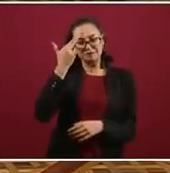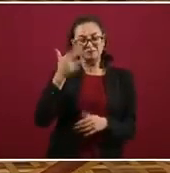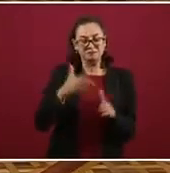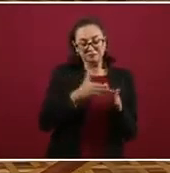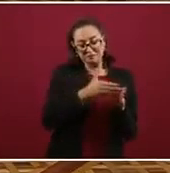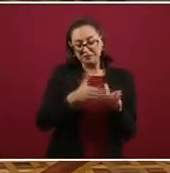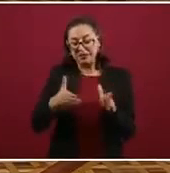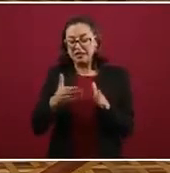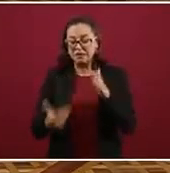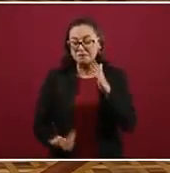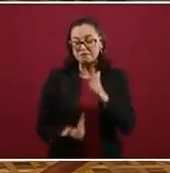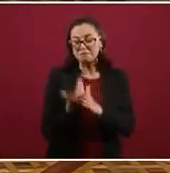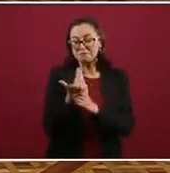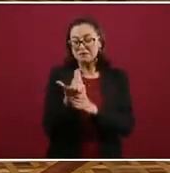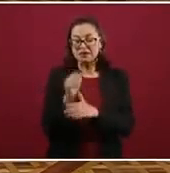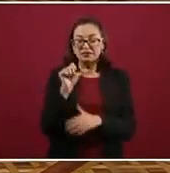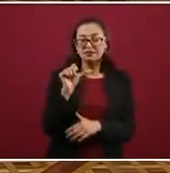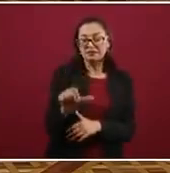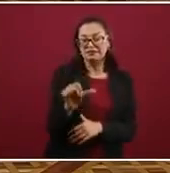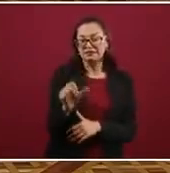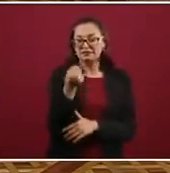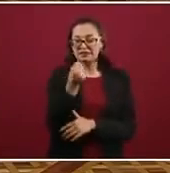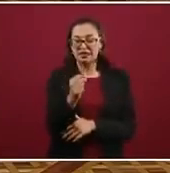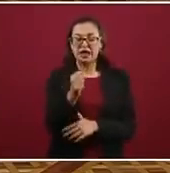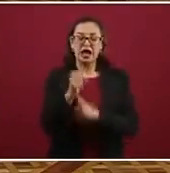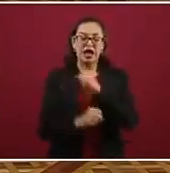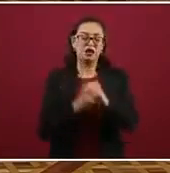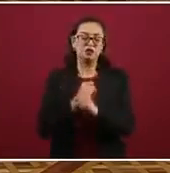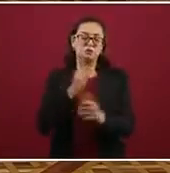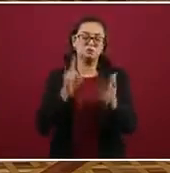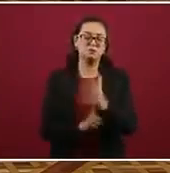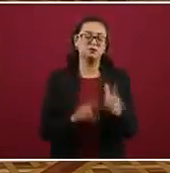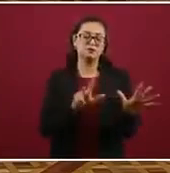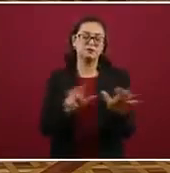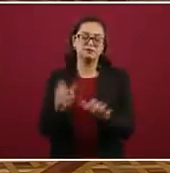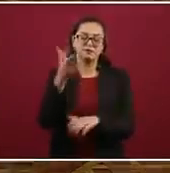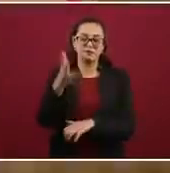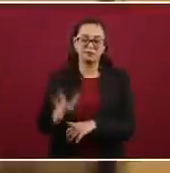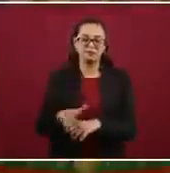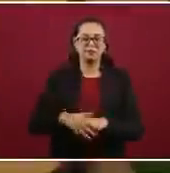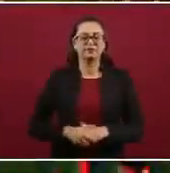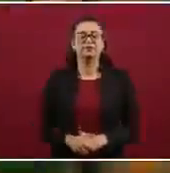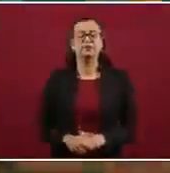de esa madrugada del 16 de septiembre de 1810.